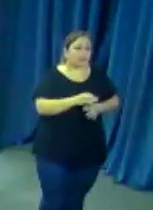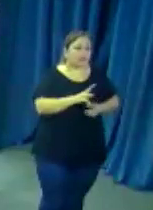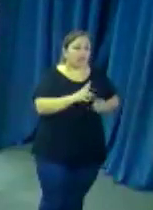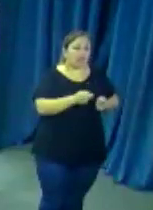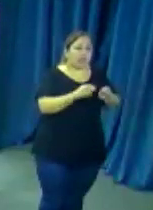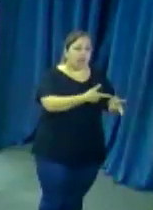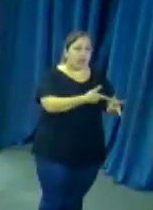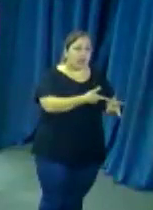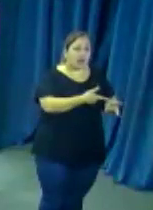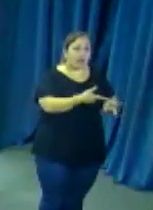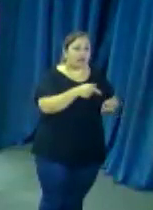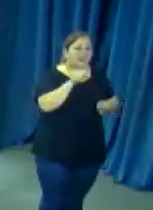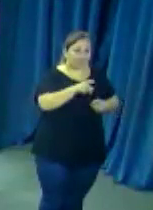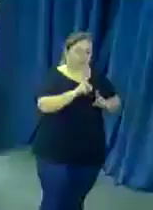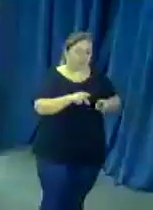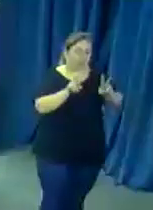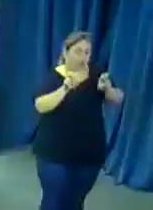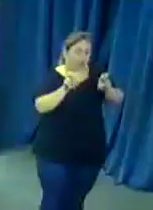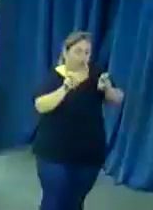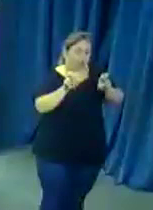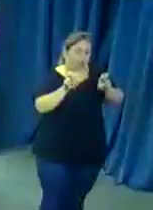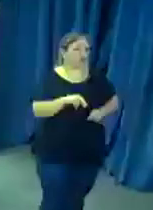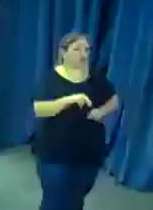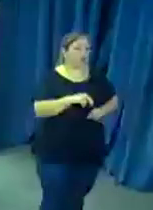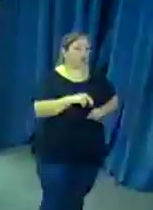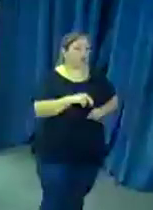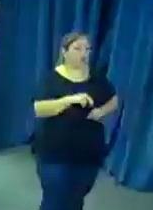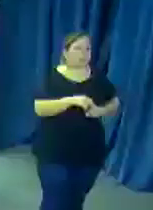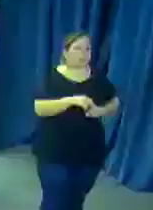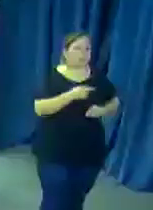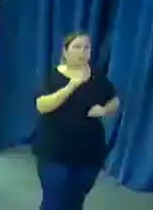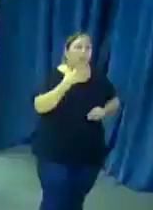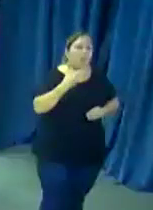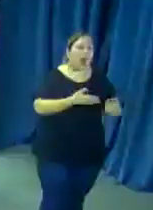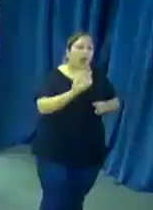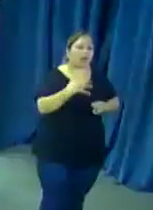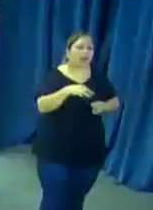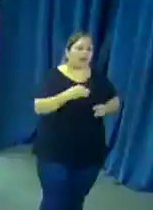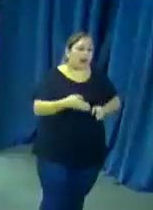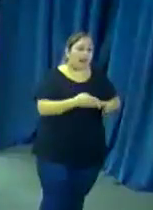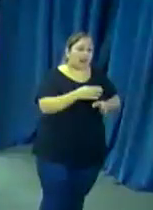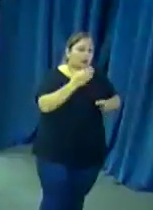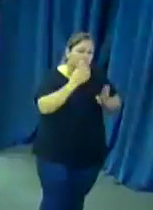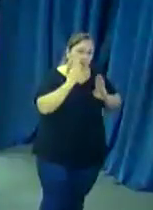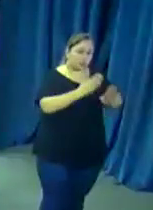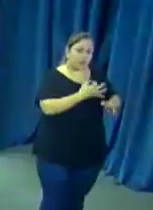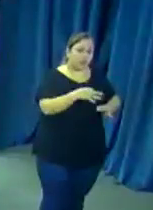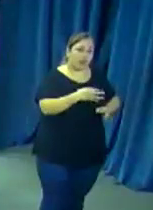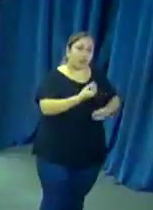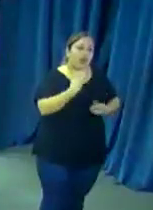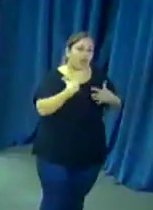otorgados en este contexto actual. ¿Cuál sería el camino regulatorio adecuado para defender